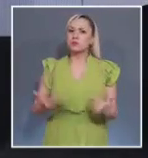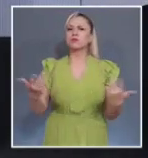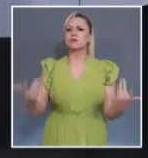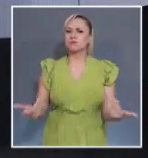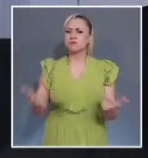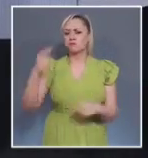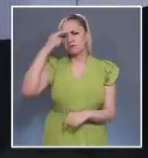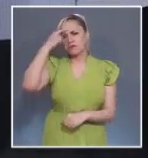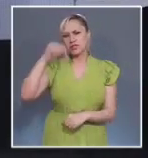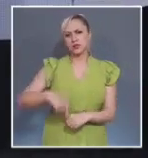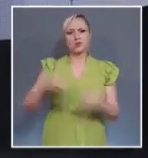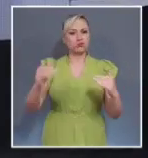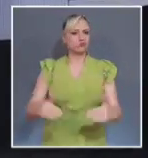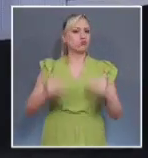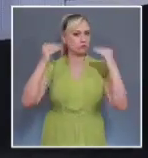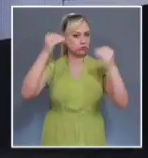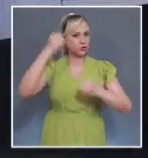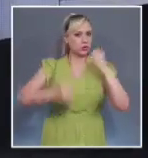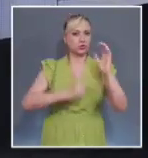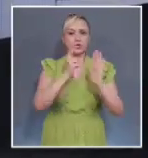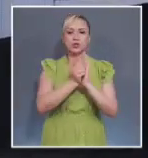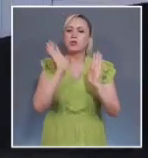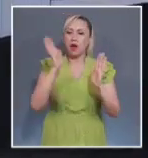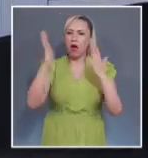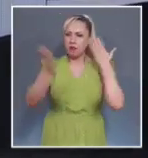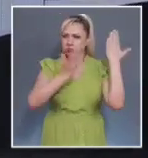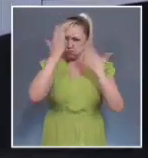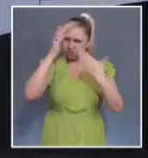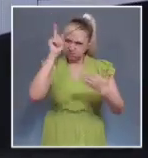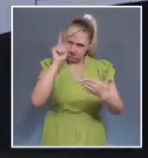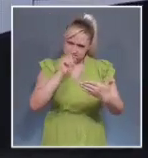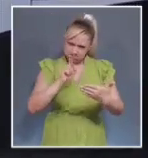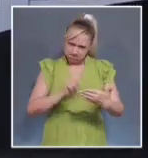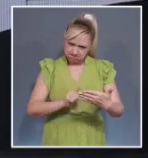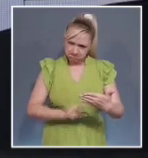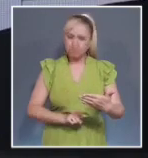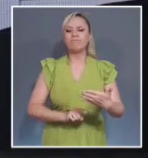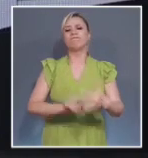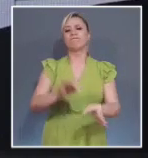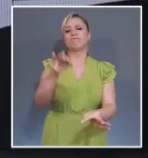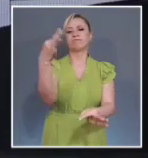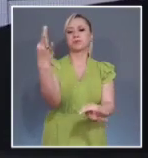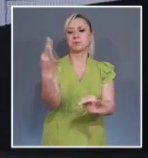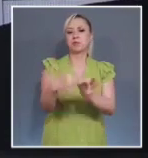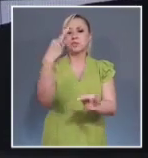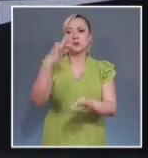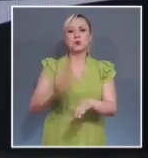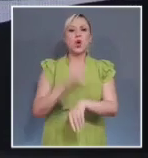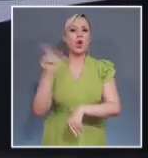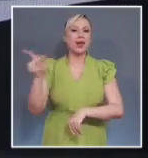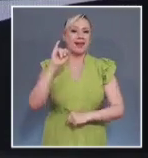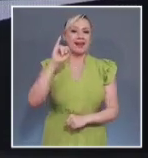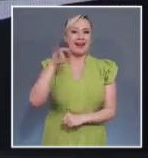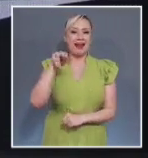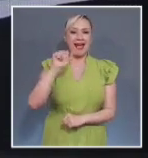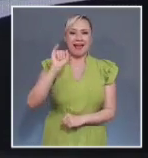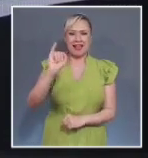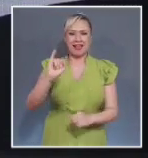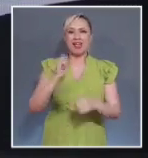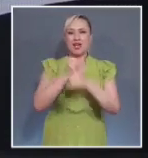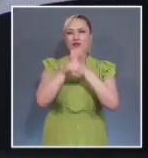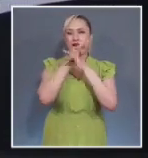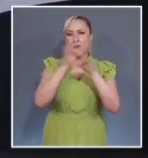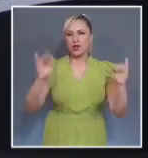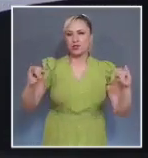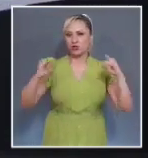Corte culminó el estudio de la controversia que presentó el INAI en contra del acuerdo del Ejecutivo Federal que reservaba